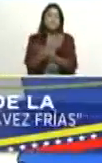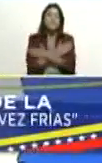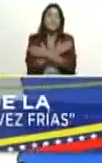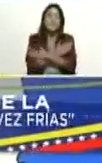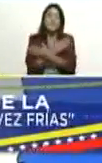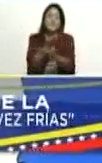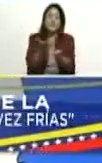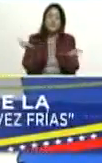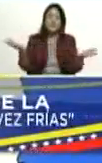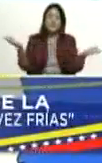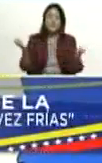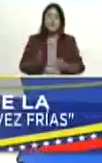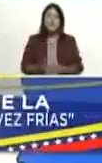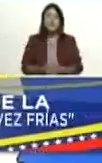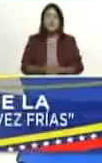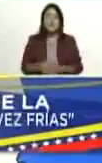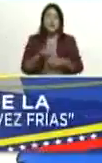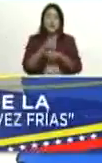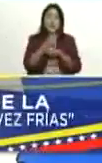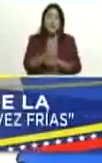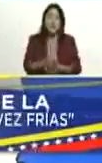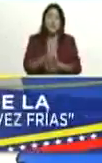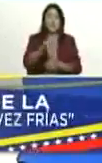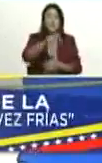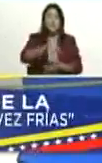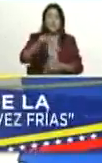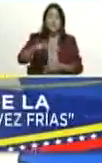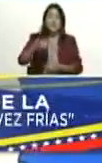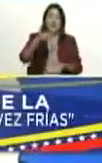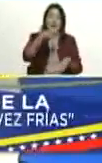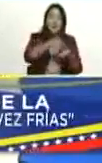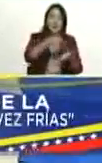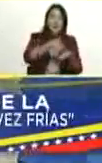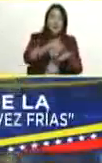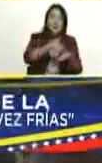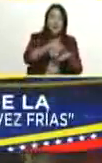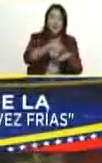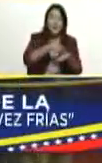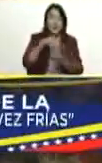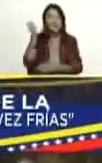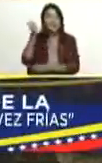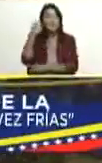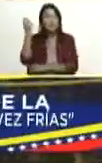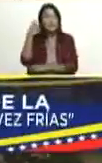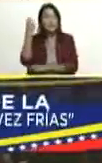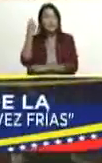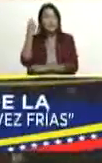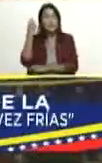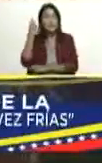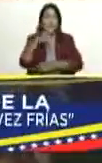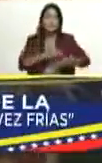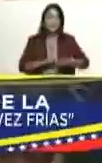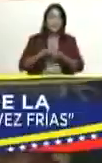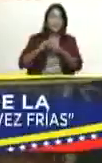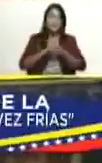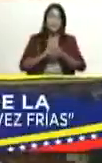Felicidades a todos los graduandos y graduandas de Carabobo, Apure,